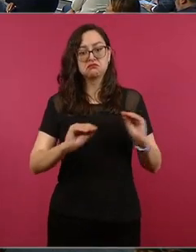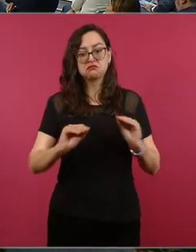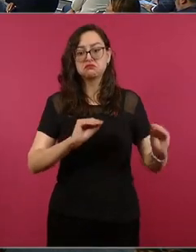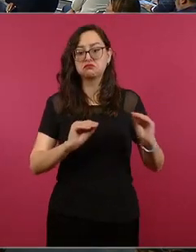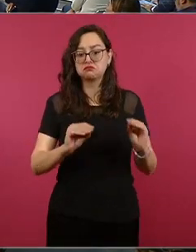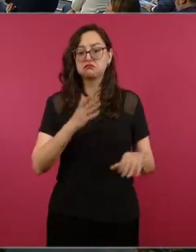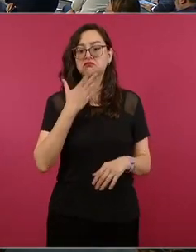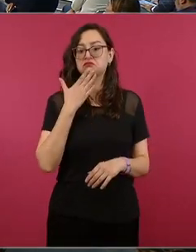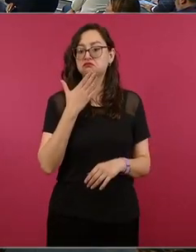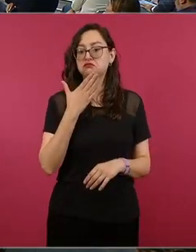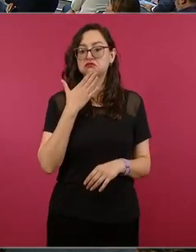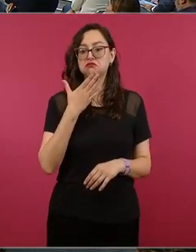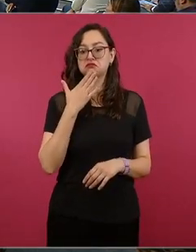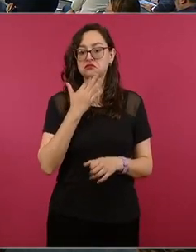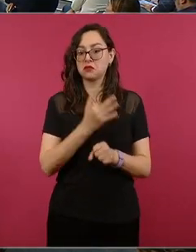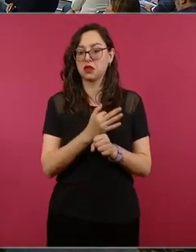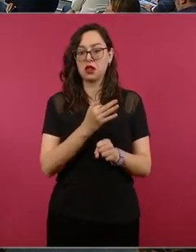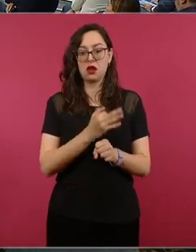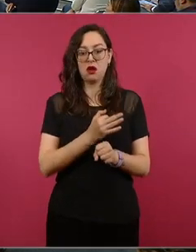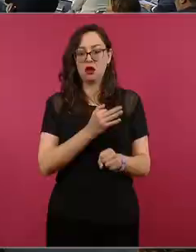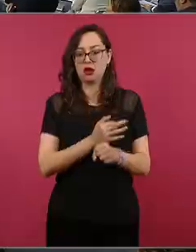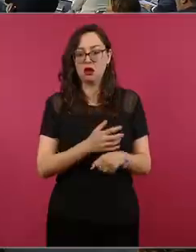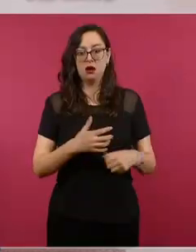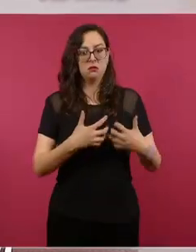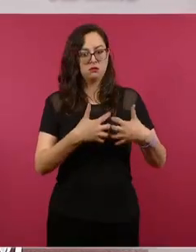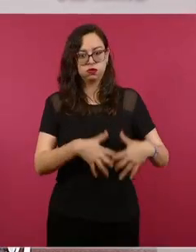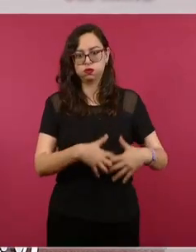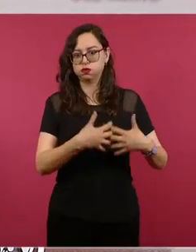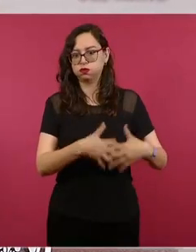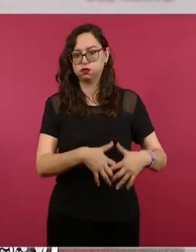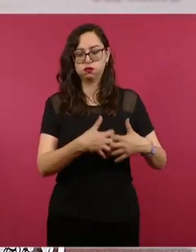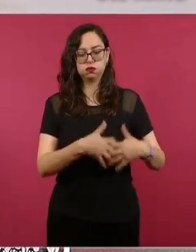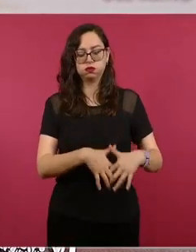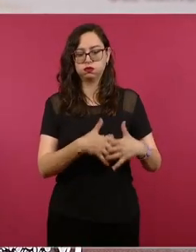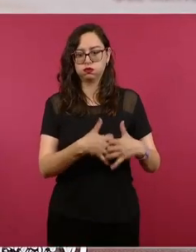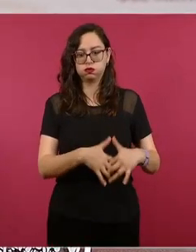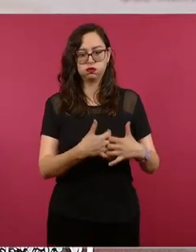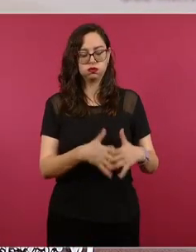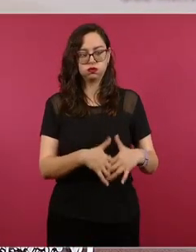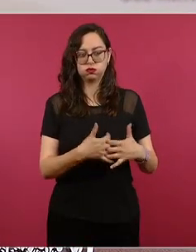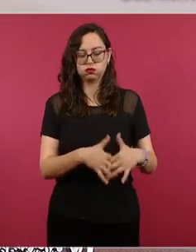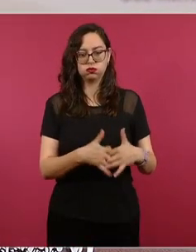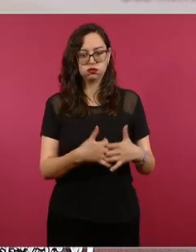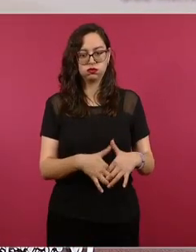en plena producción, tiene